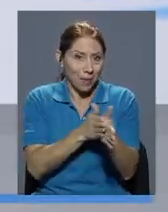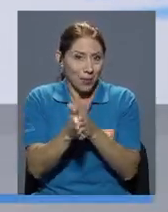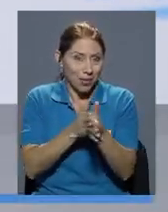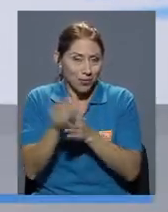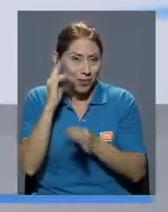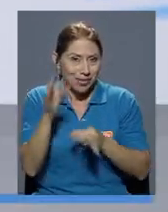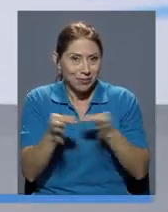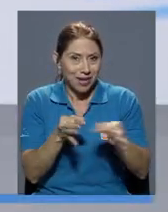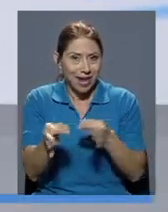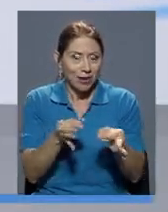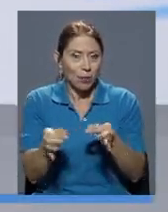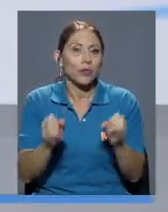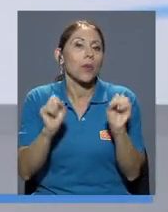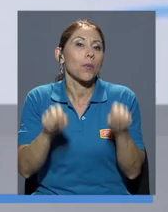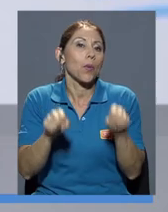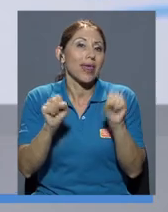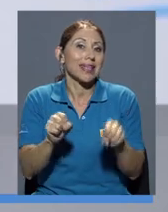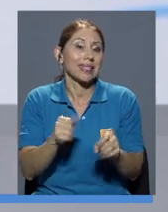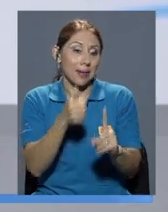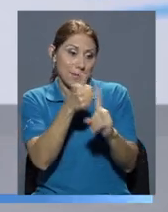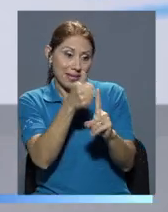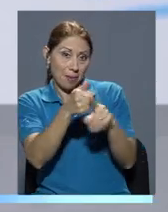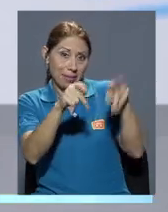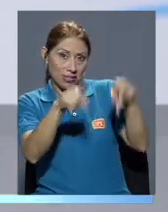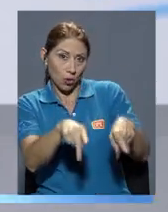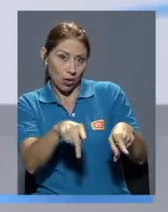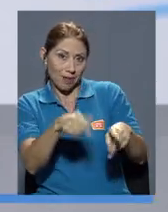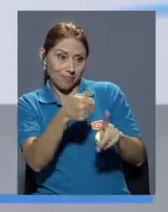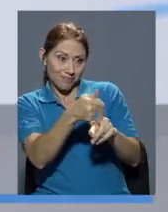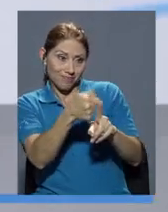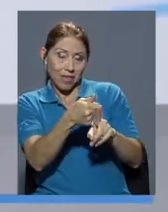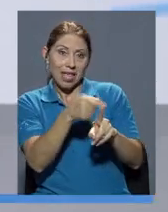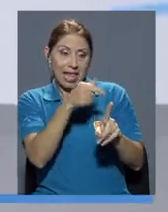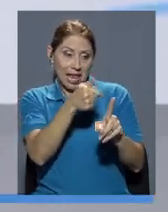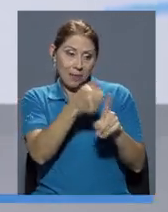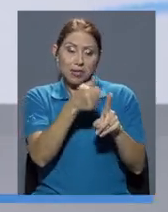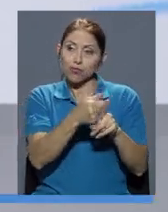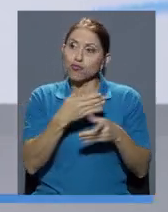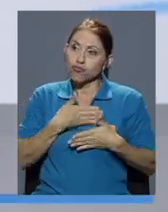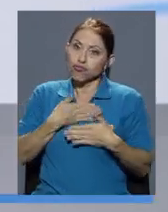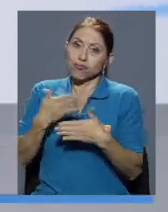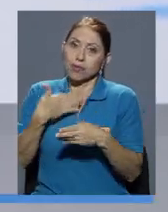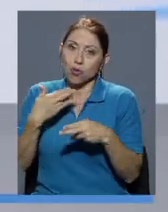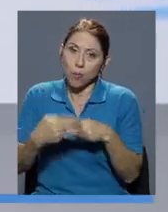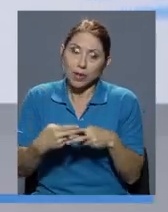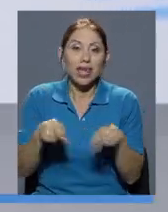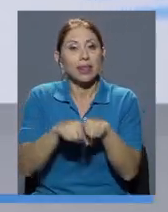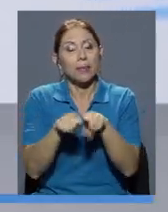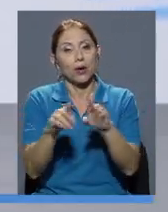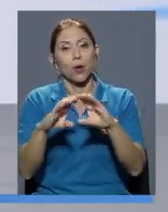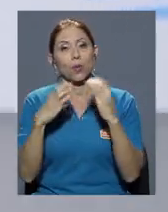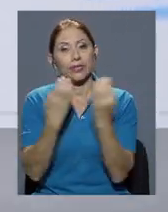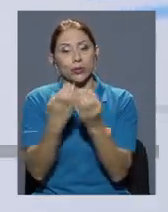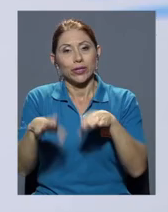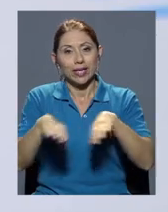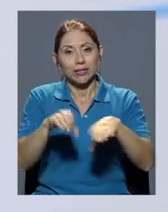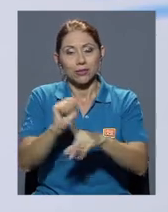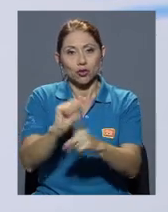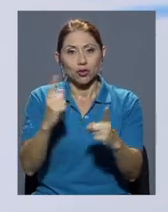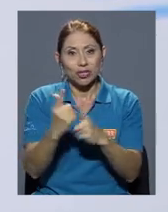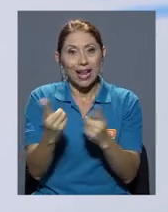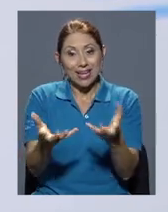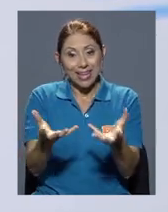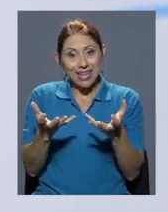explicarlo lo puede ser la propia persona que se autopostula pueden ser comisiones de acción social y que quieran